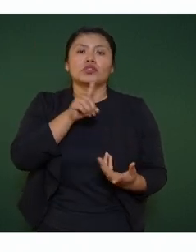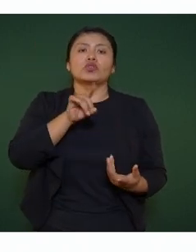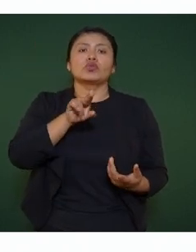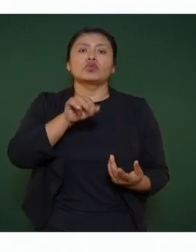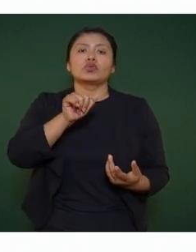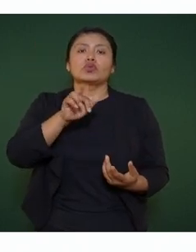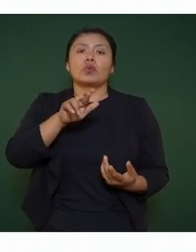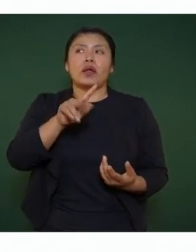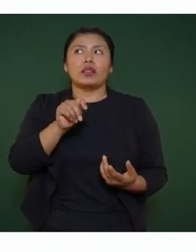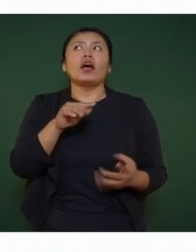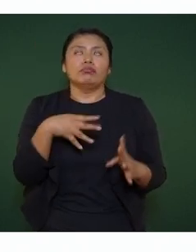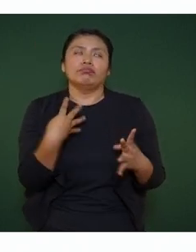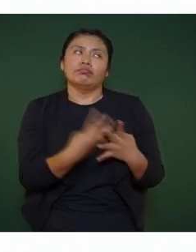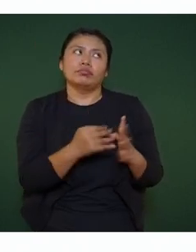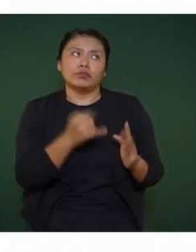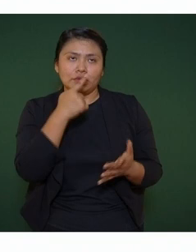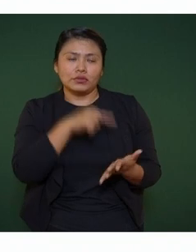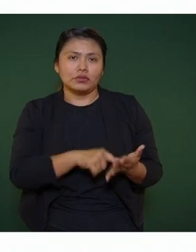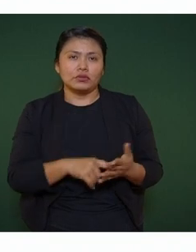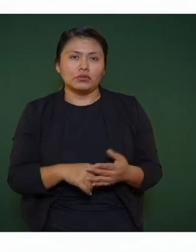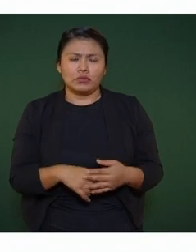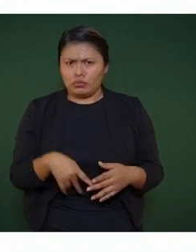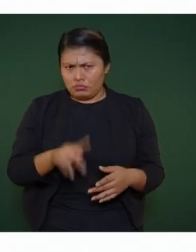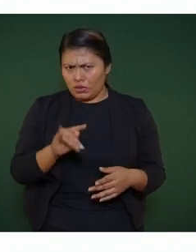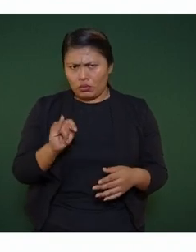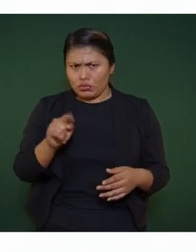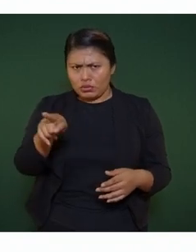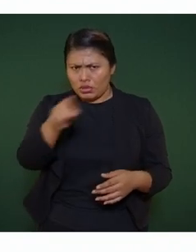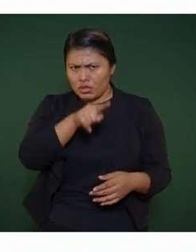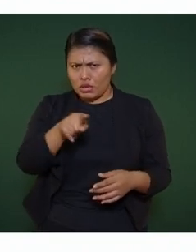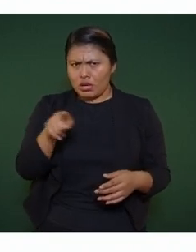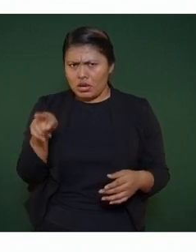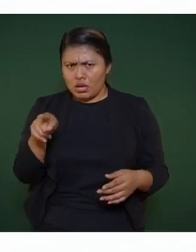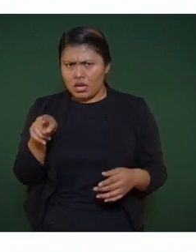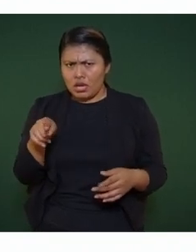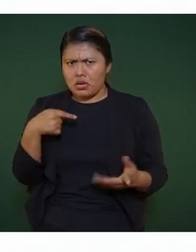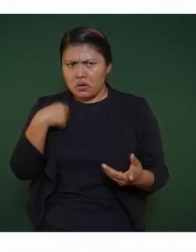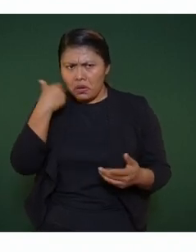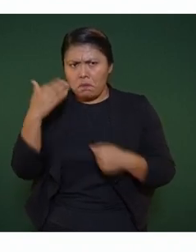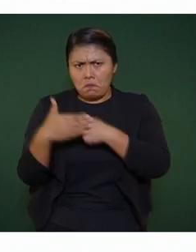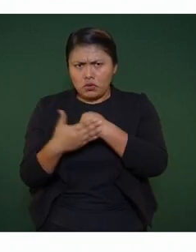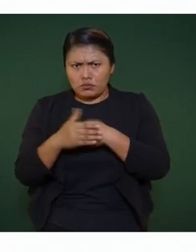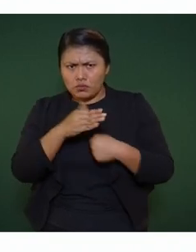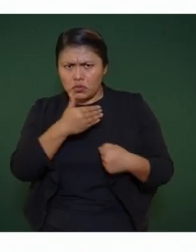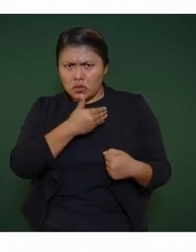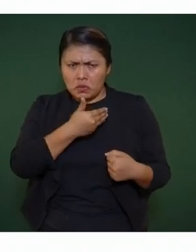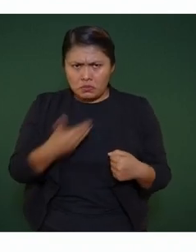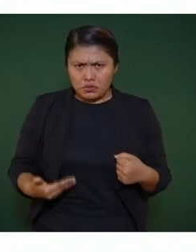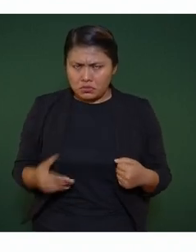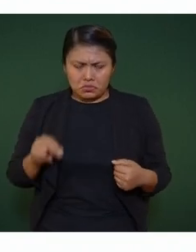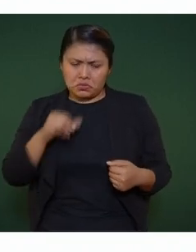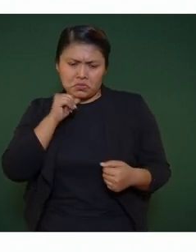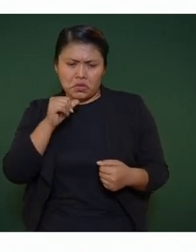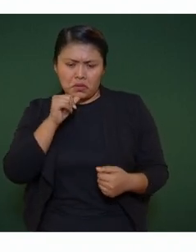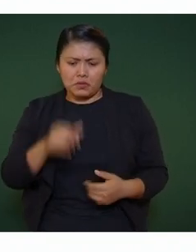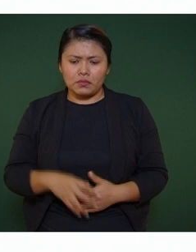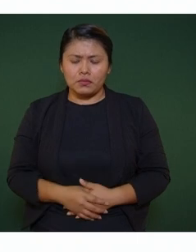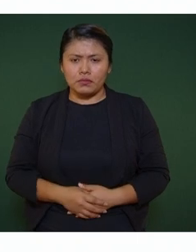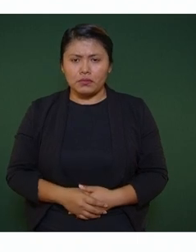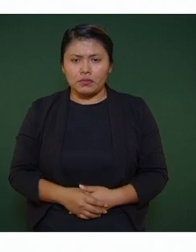Javier en... Sí. No, perdón, no, si no es candidato. Javier Duarte y Genaro García Luna.